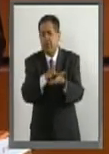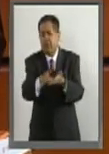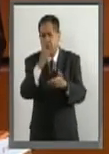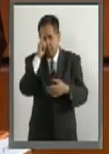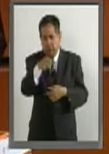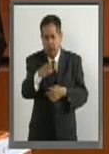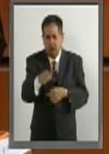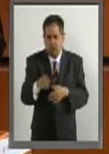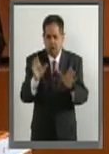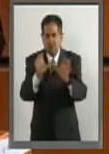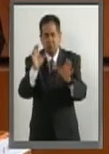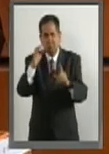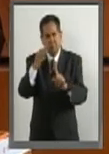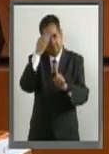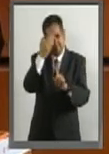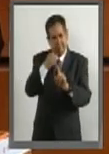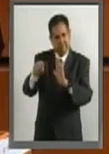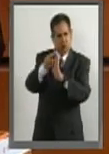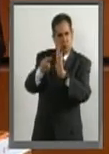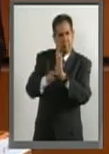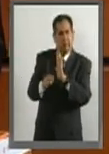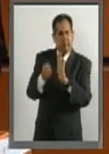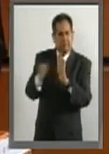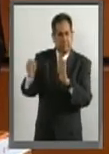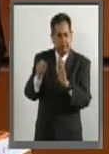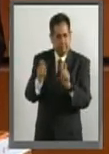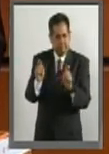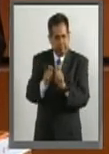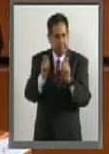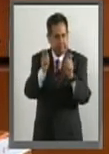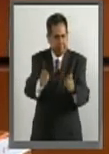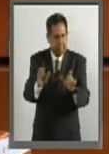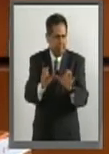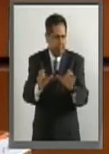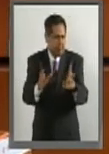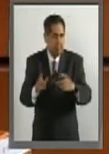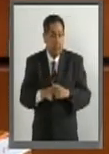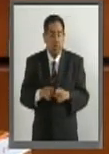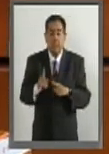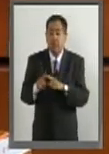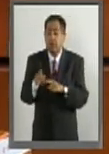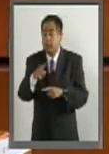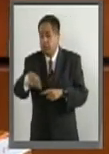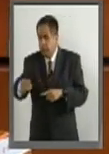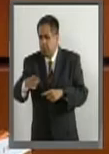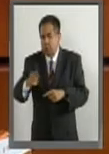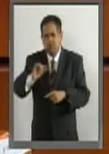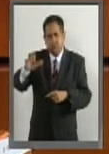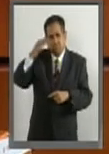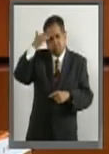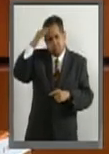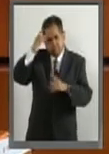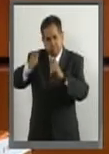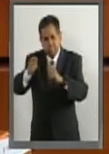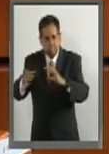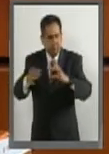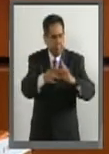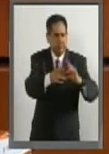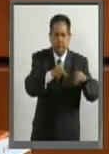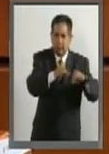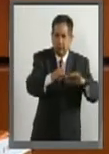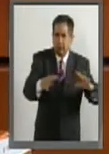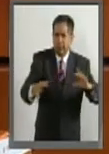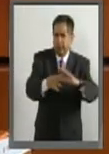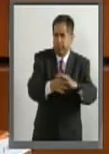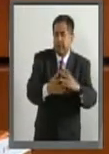de competencias laborales, que genere una respuesta integral de la relación educación-ejercicio profesional-mercado de trabajo,